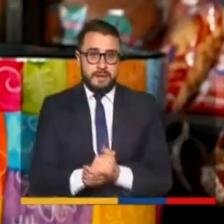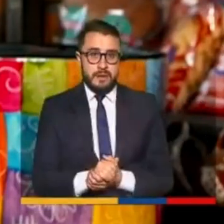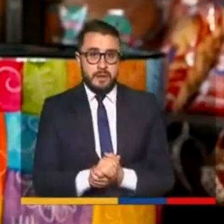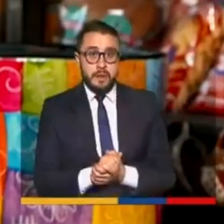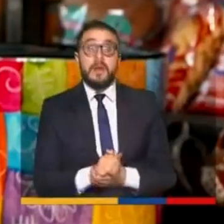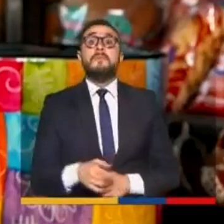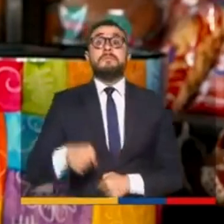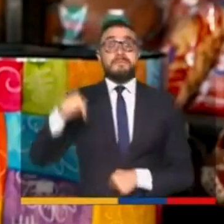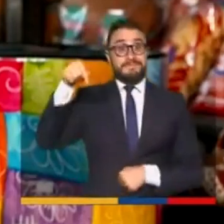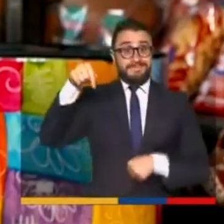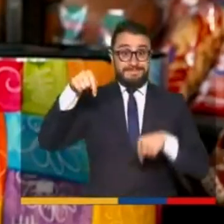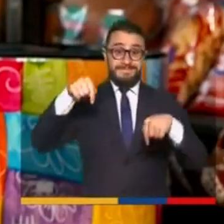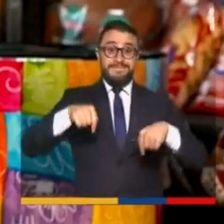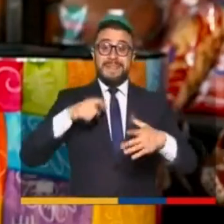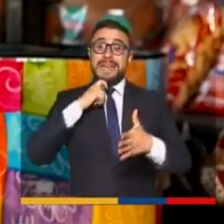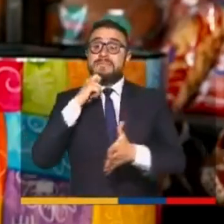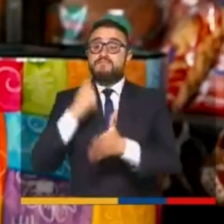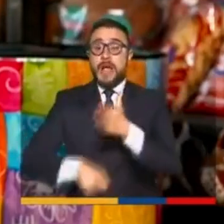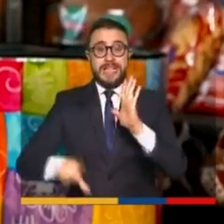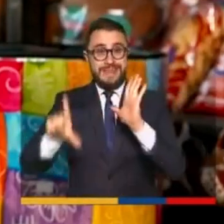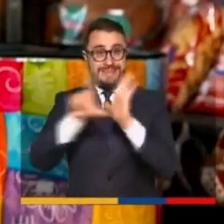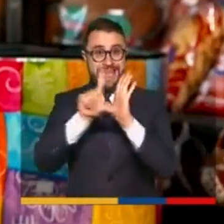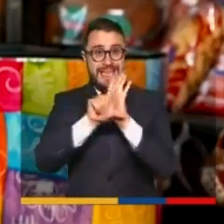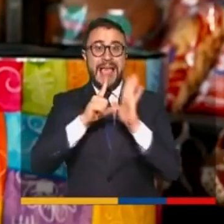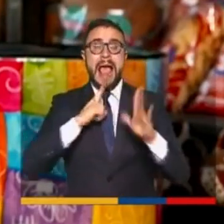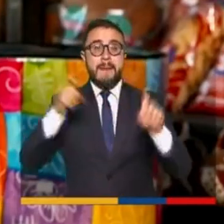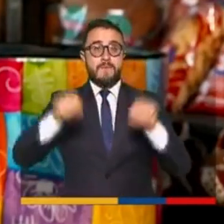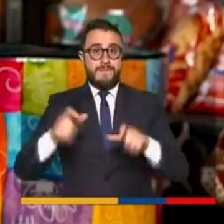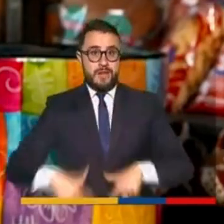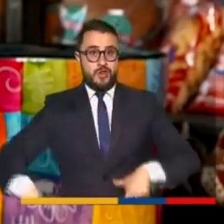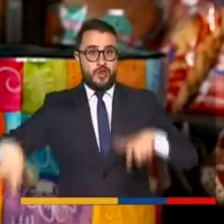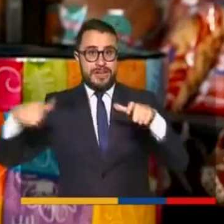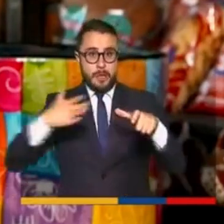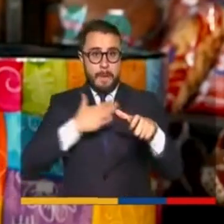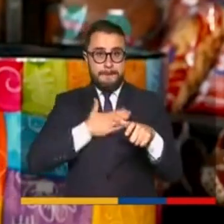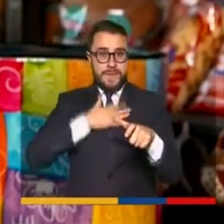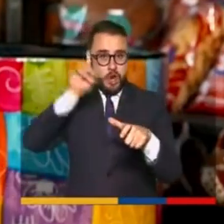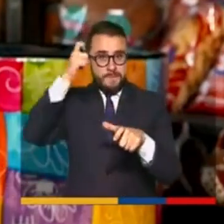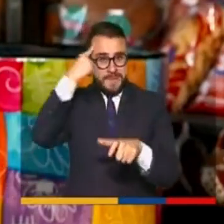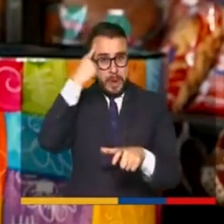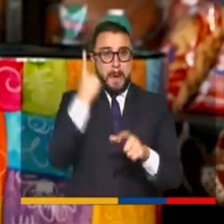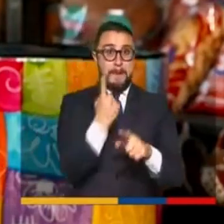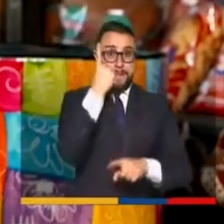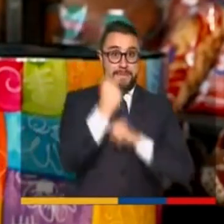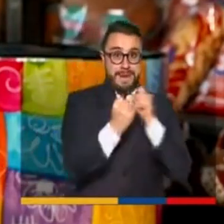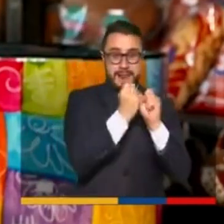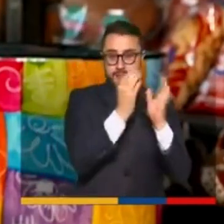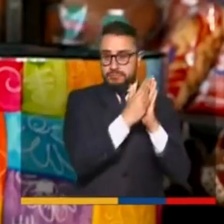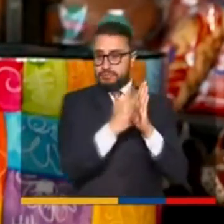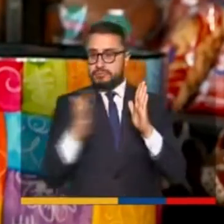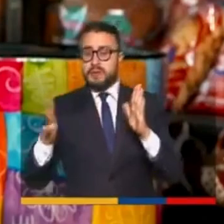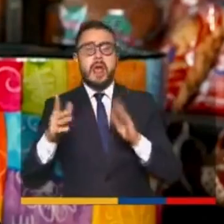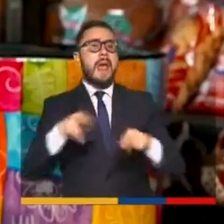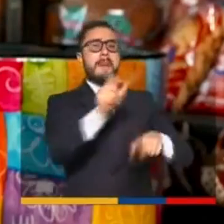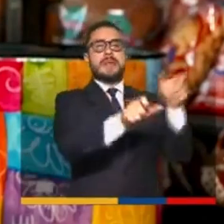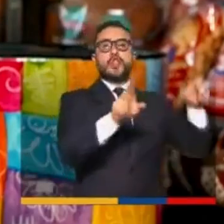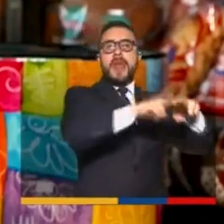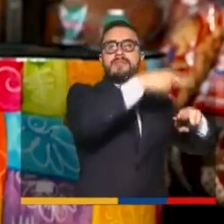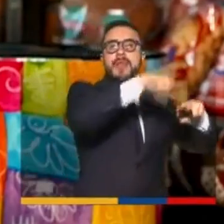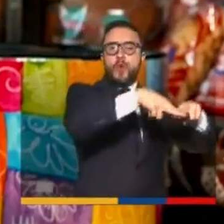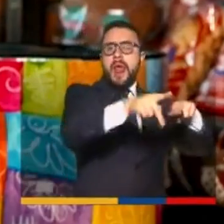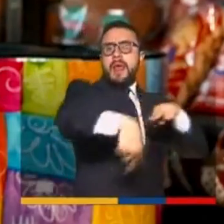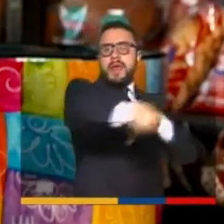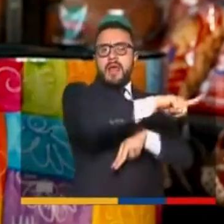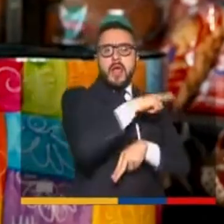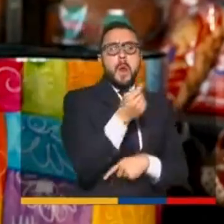Los dineros recaudados con la reforma tributaria que se aprobó en el primer año de mi gobierno y que no gravó a las personas naturales de